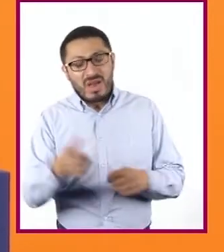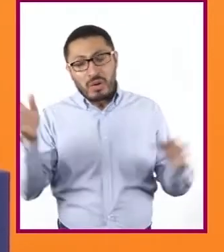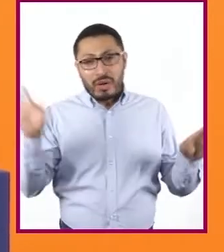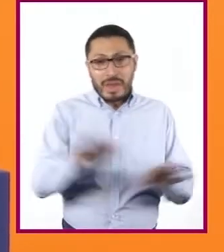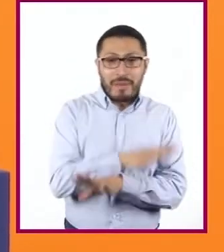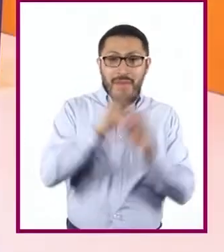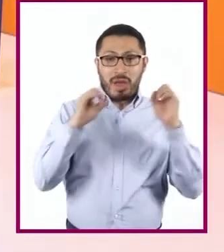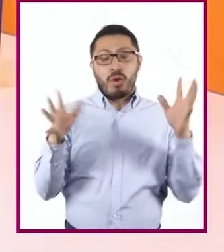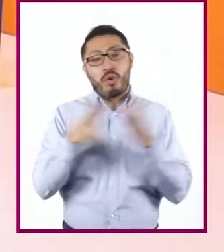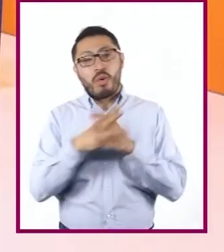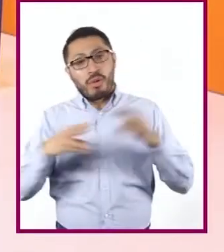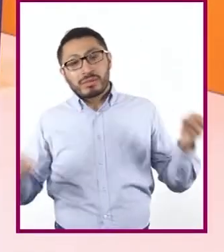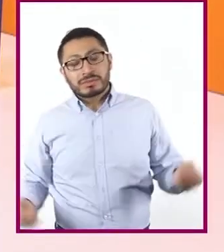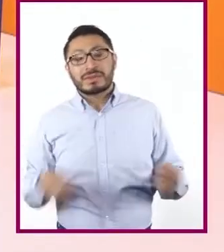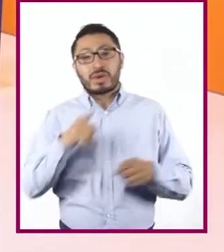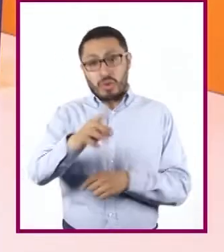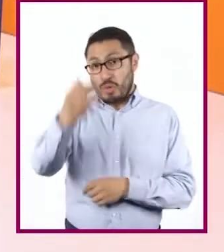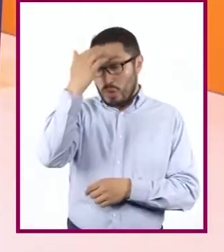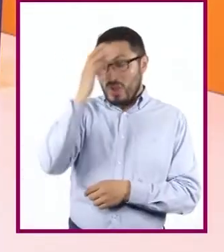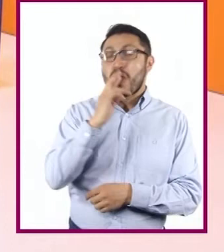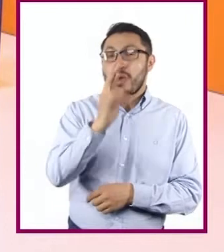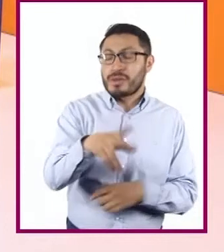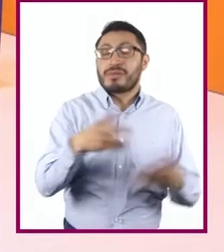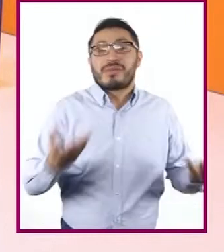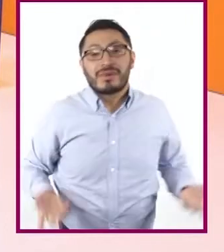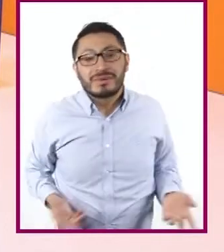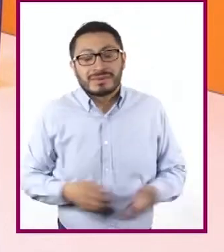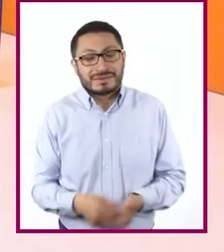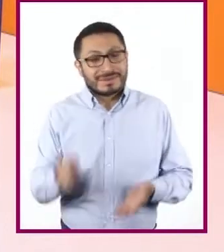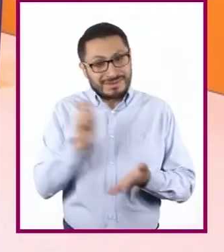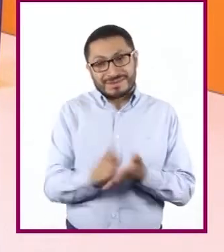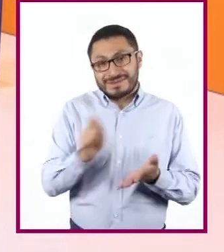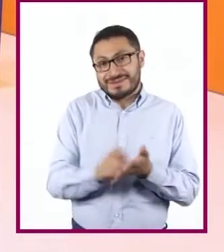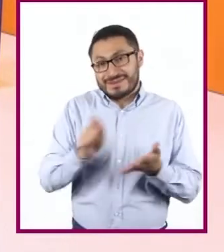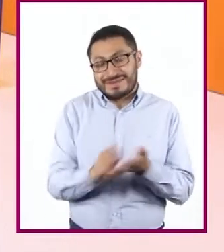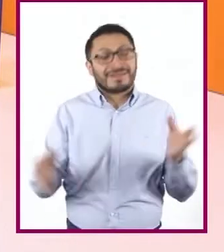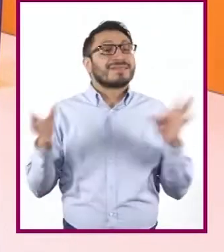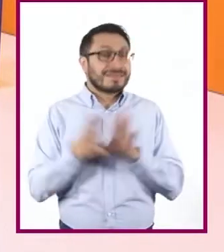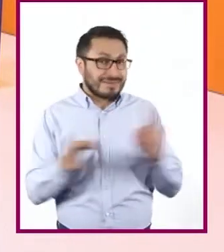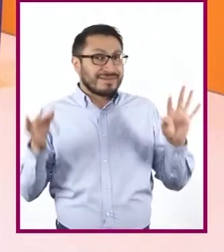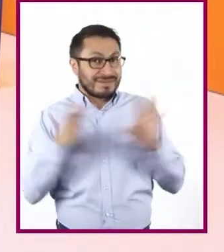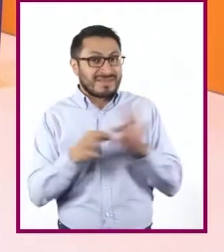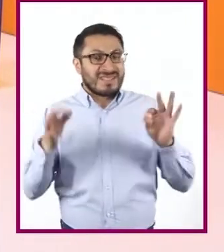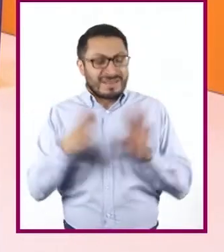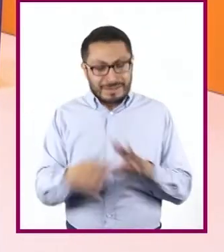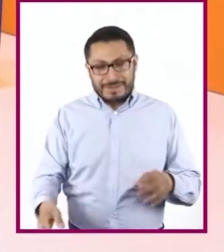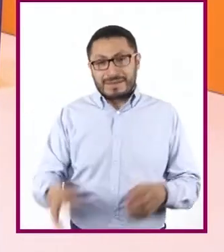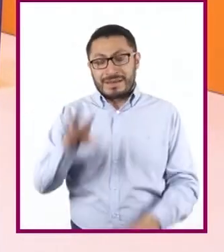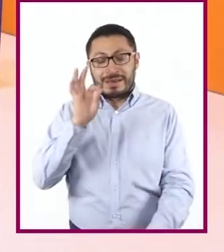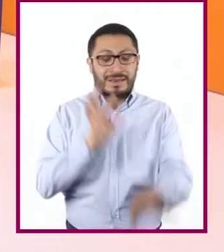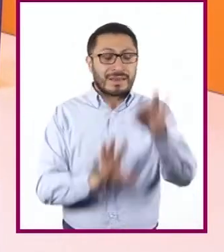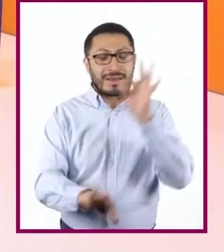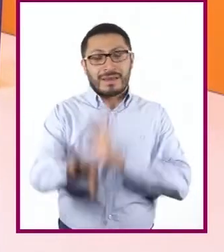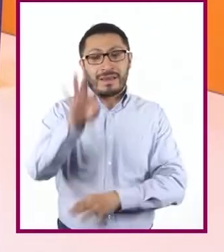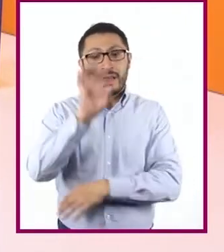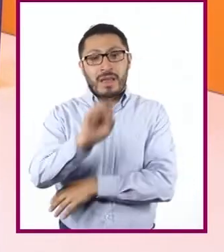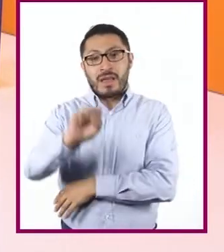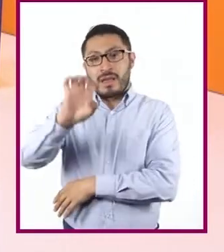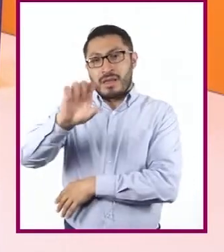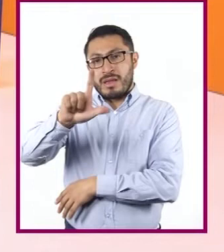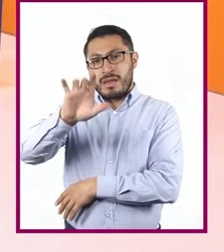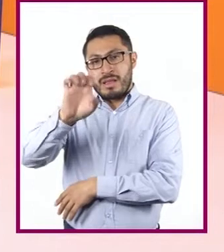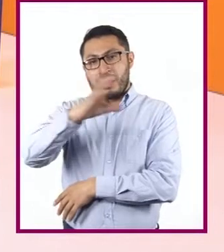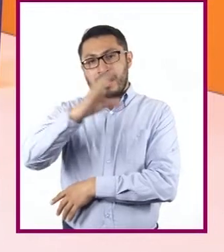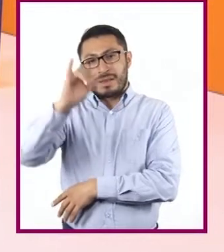extinguiera? ¿Conoces la respuesta? El texto nos explica que la selección natural era la que provocaba